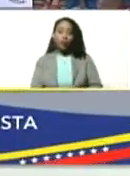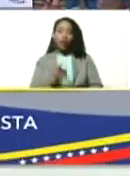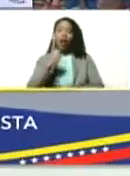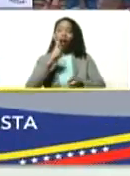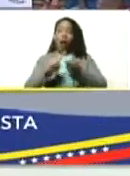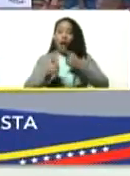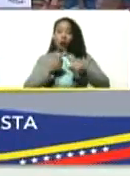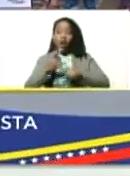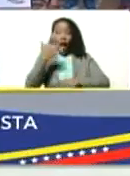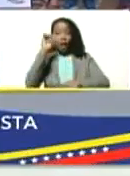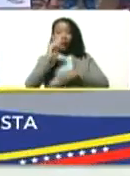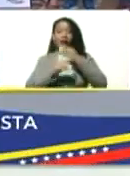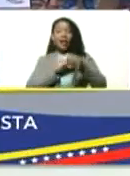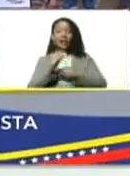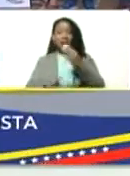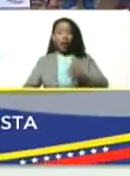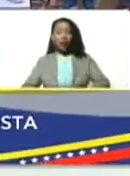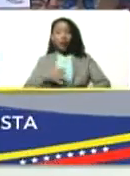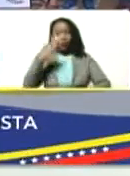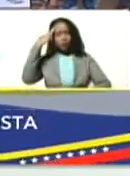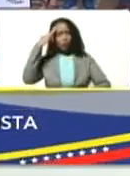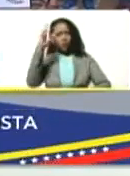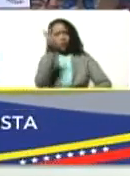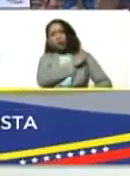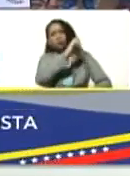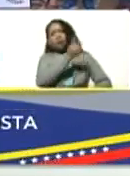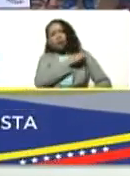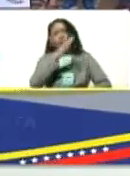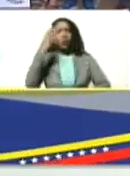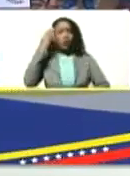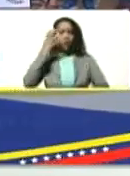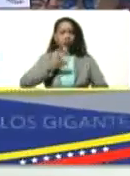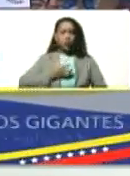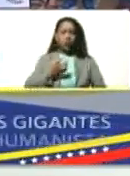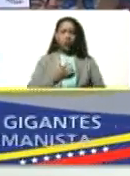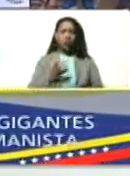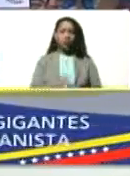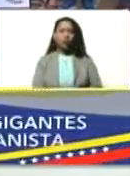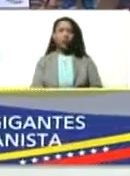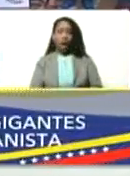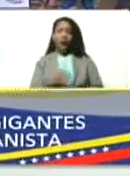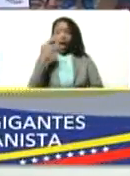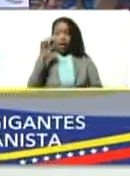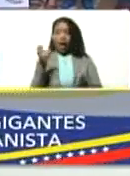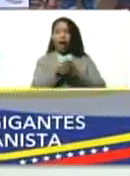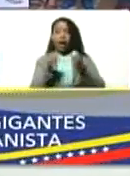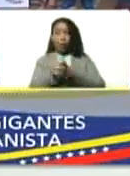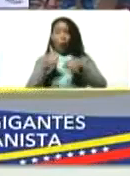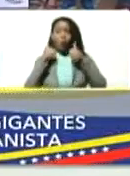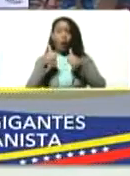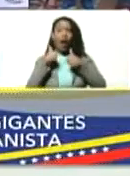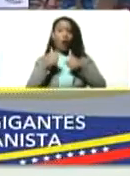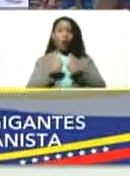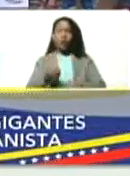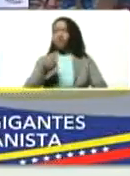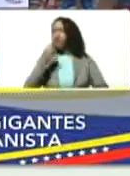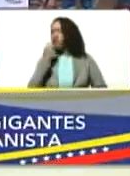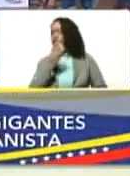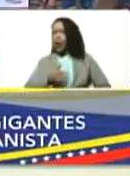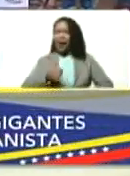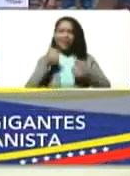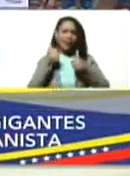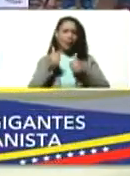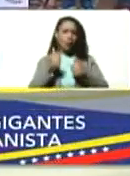hacerlas, fundarlas, almirante en jefa. Tenemos un equipo, y buen equipo que tenemos. Buen equipo.